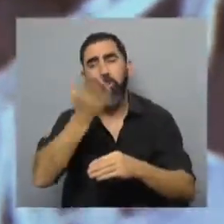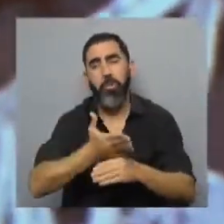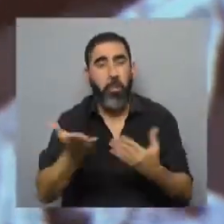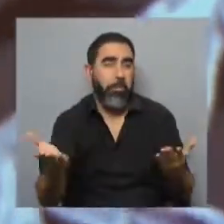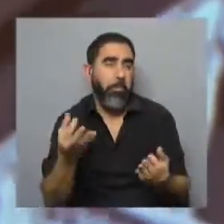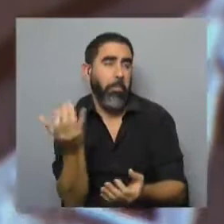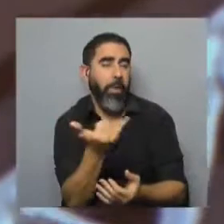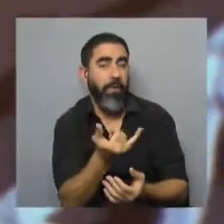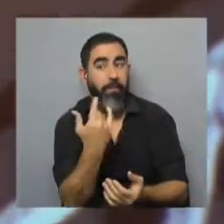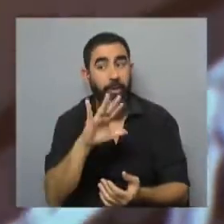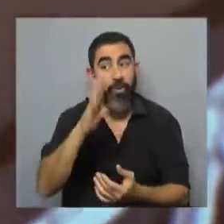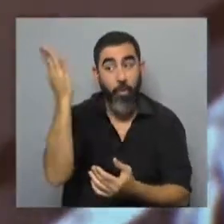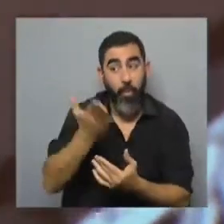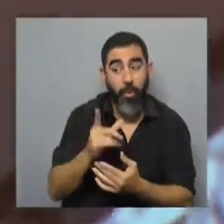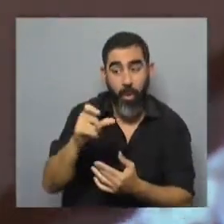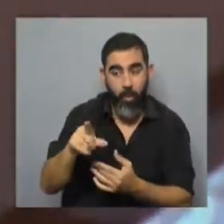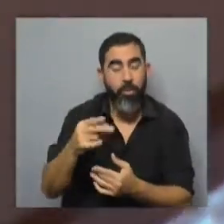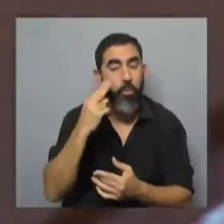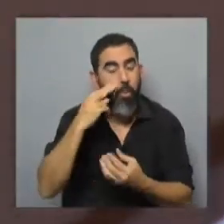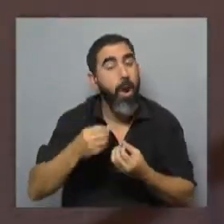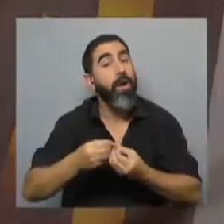importa, ese 5% llegando al agua es un gran problema.